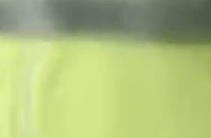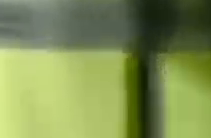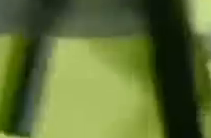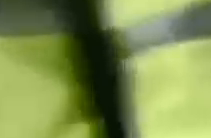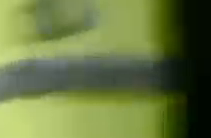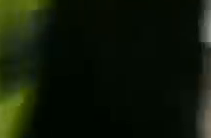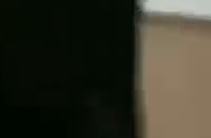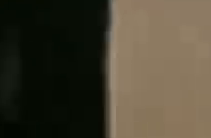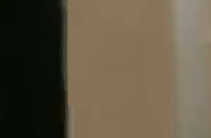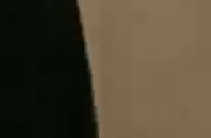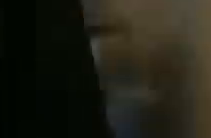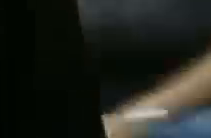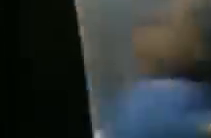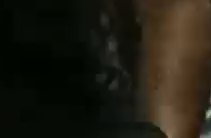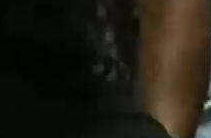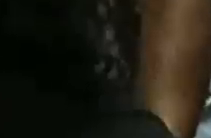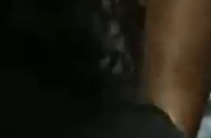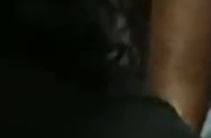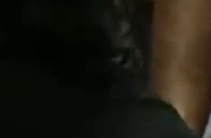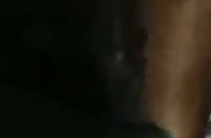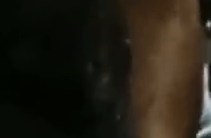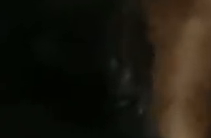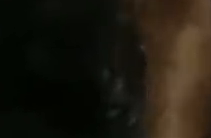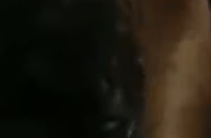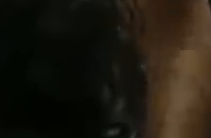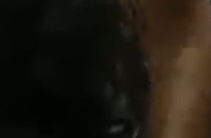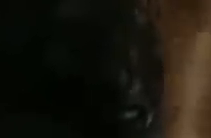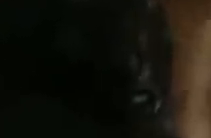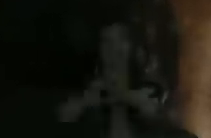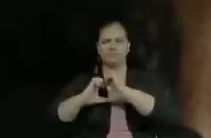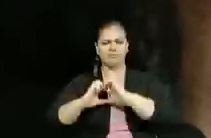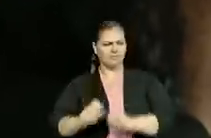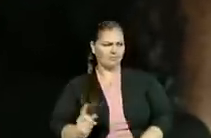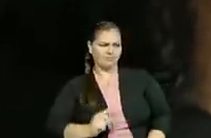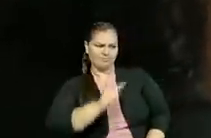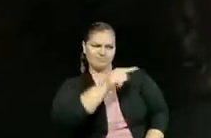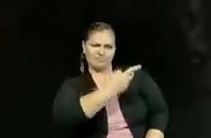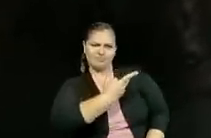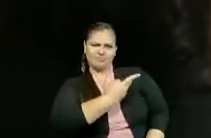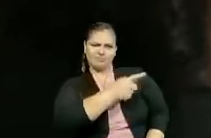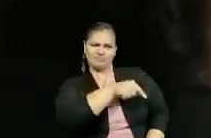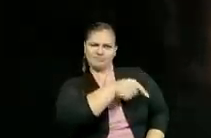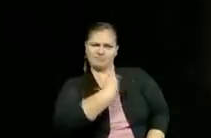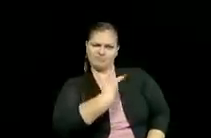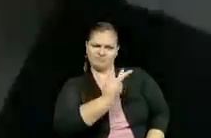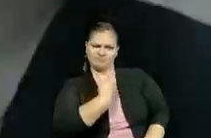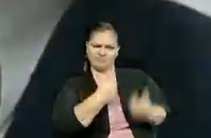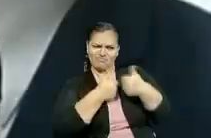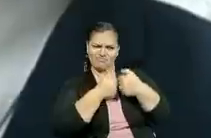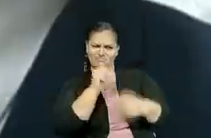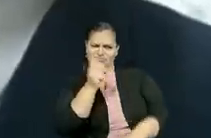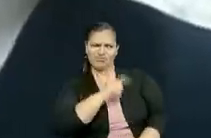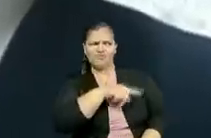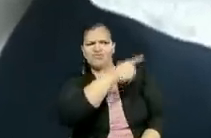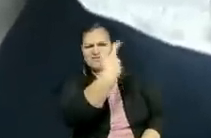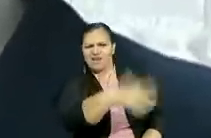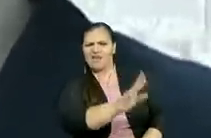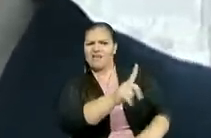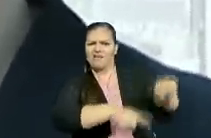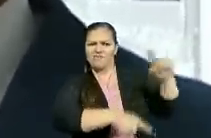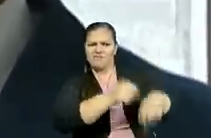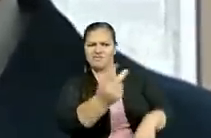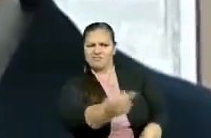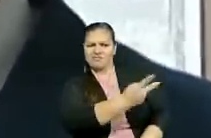que su ex enamorado había logrado conquistar el corazón de Verónica. Ella no estuvo dispuesta a soportar